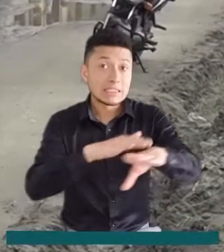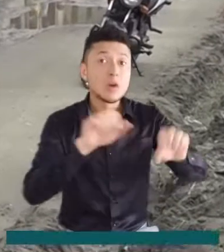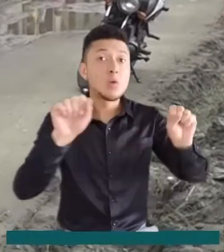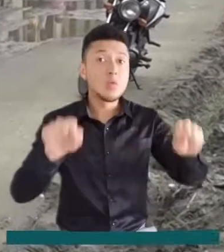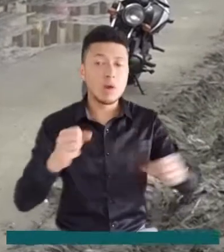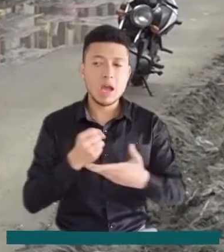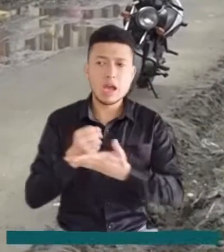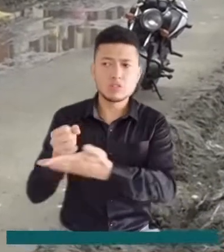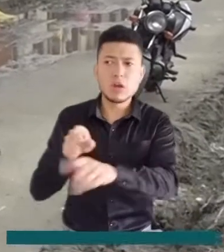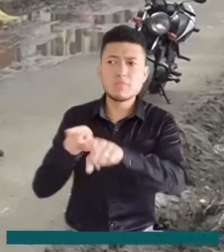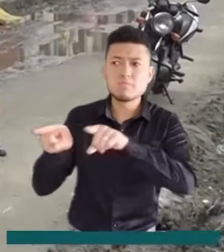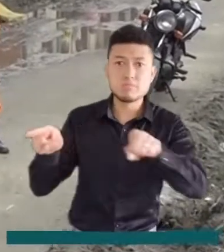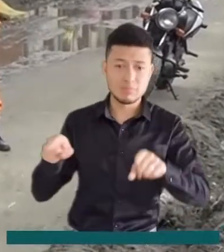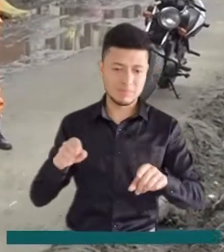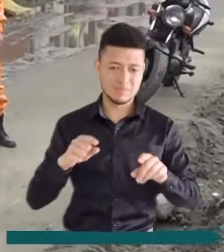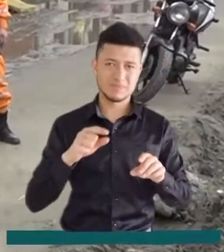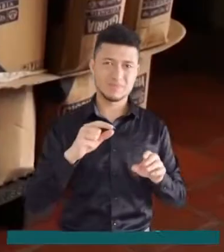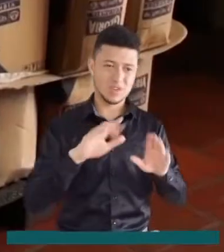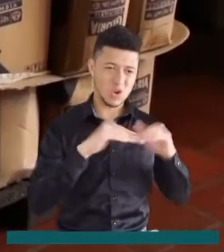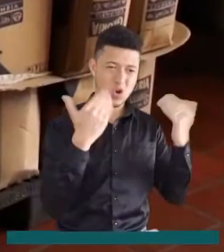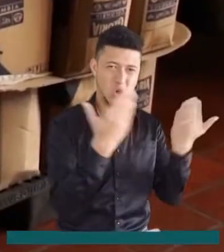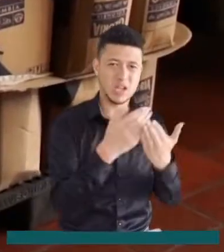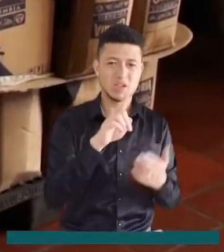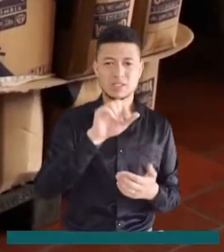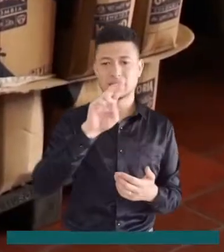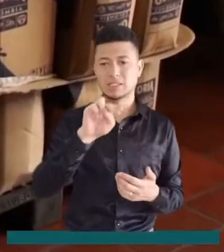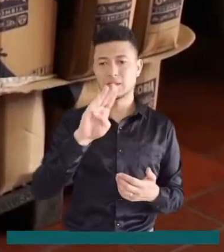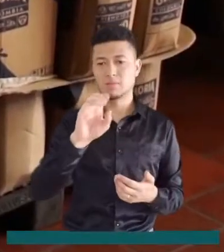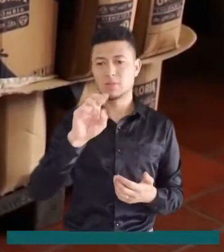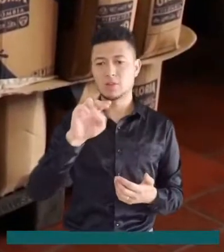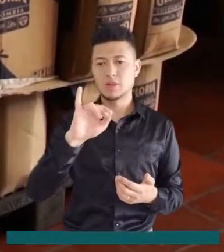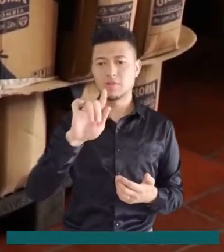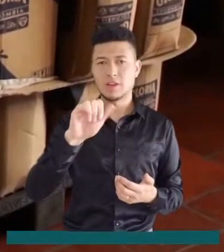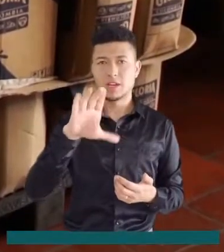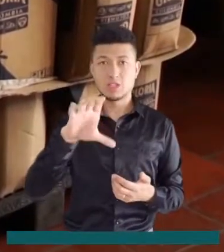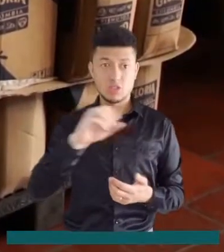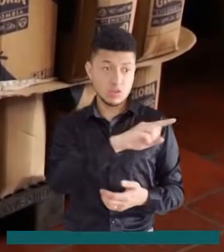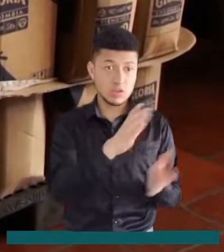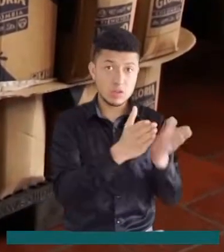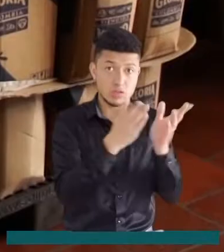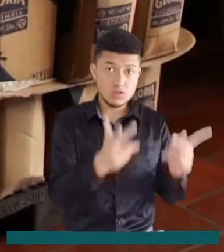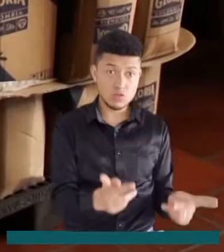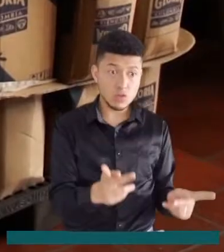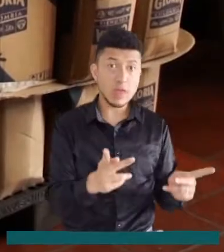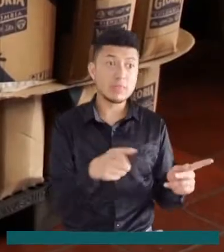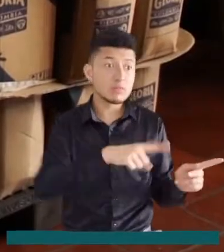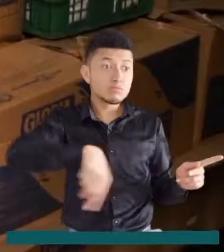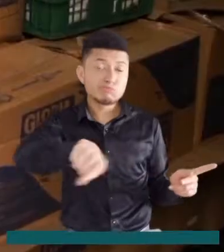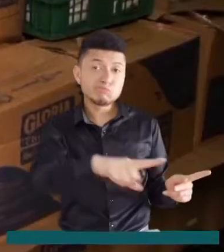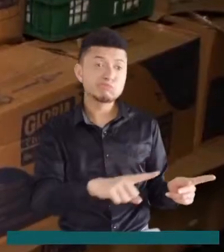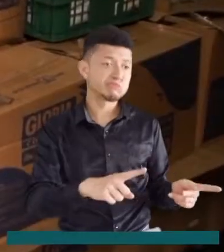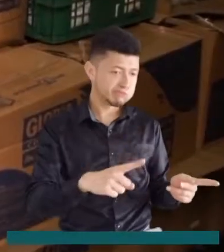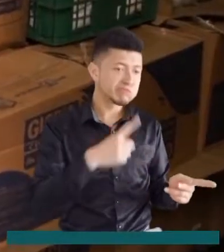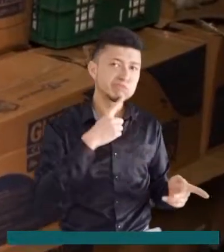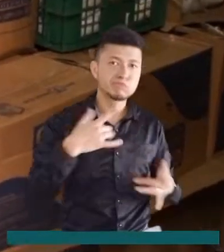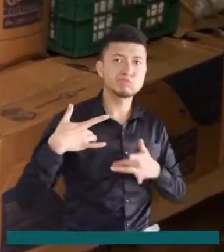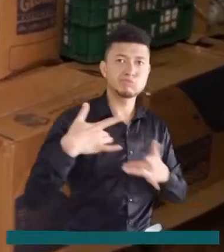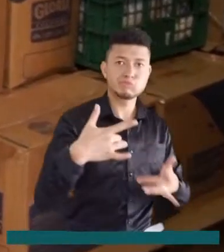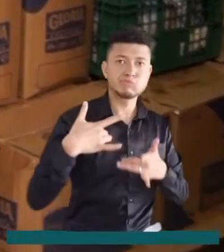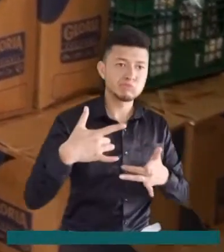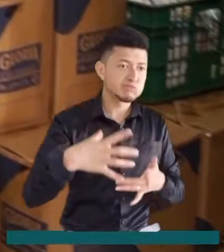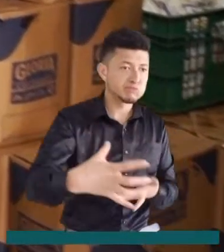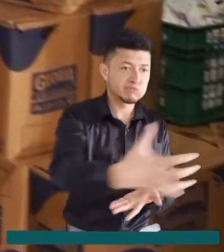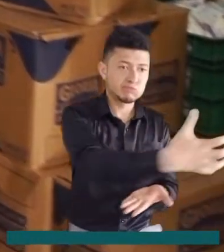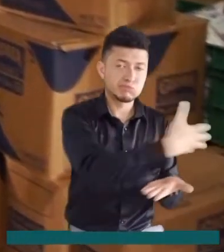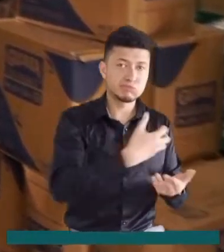los más necesitados, alumnos del Colegio San Bonifacio, la Arquidiócesis de Ibagué reúne mercados para entregarlos a familias vulnerables,